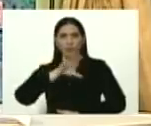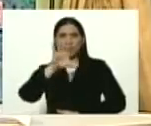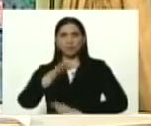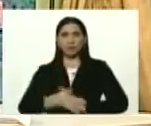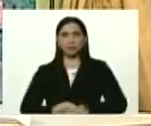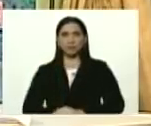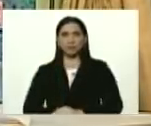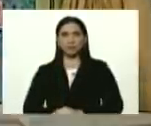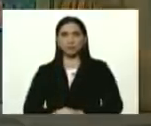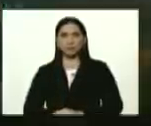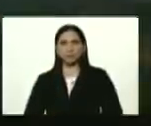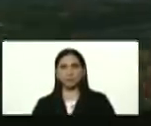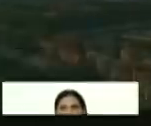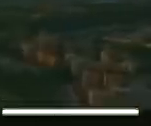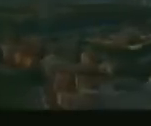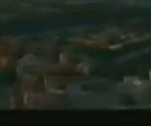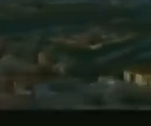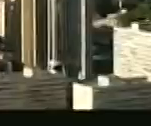tardes.